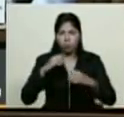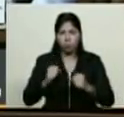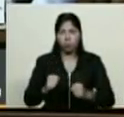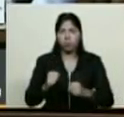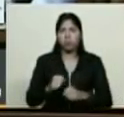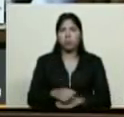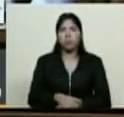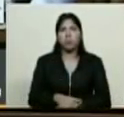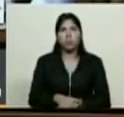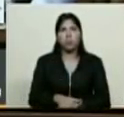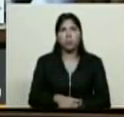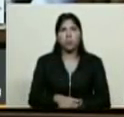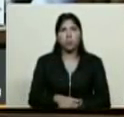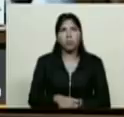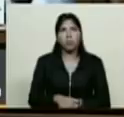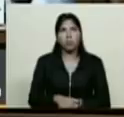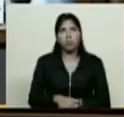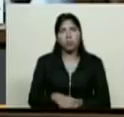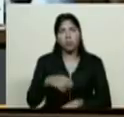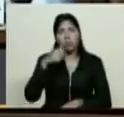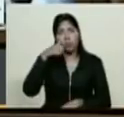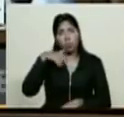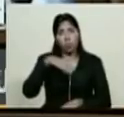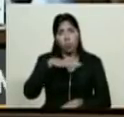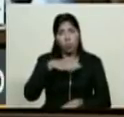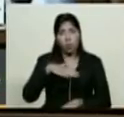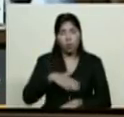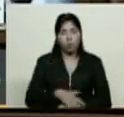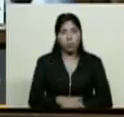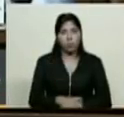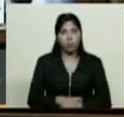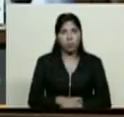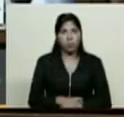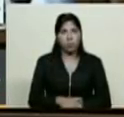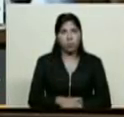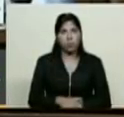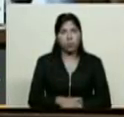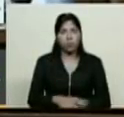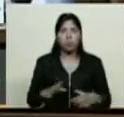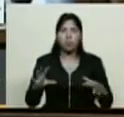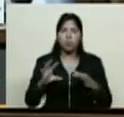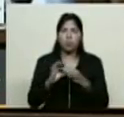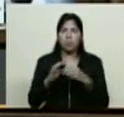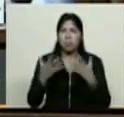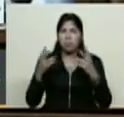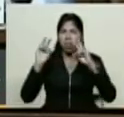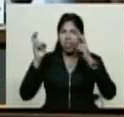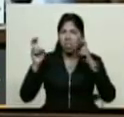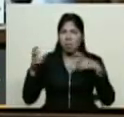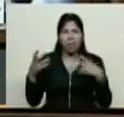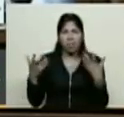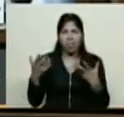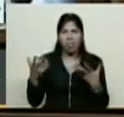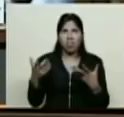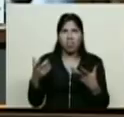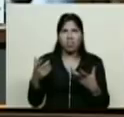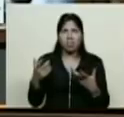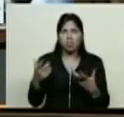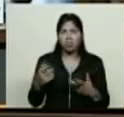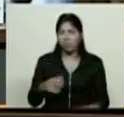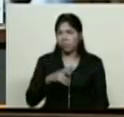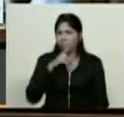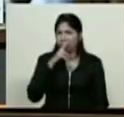la República Bolivariana de Venezuela en relación a las hostiles